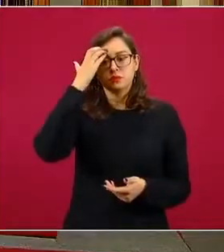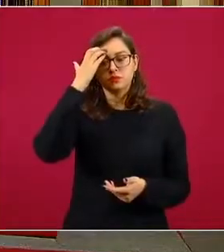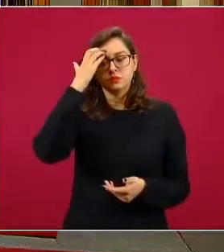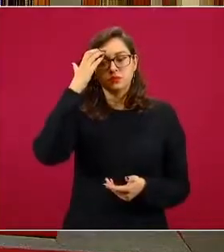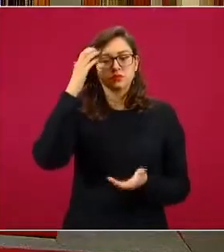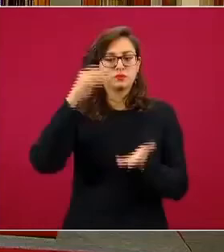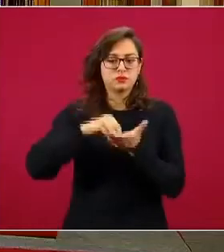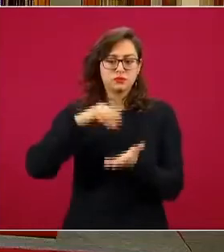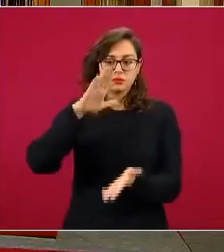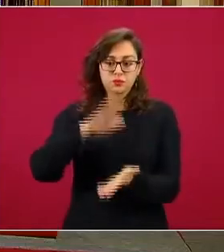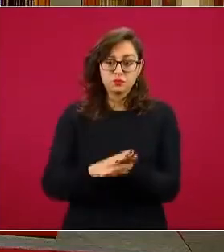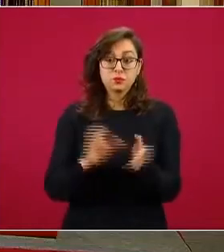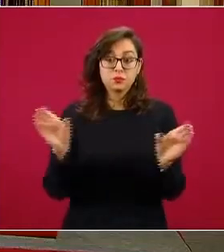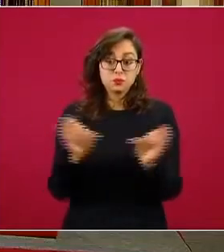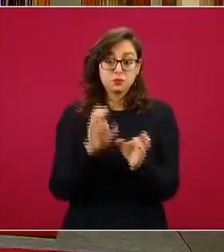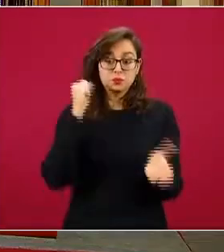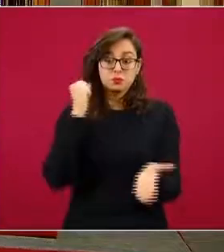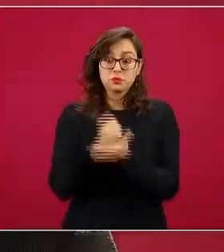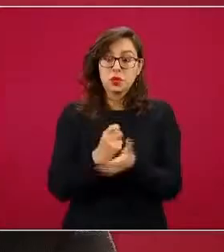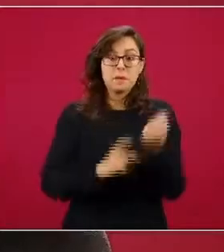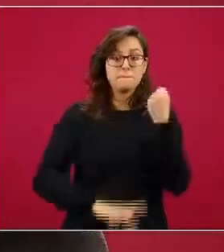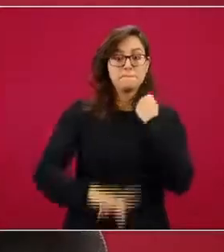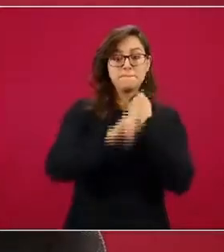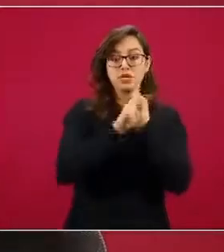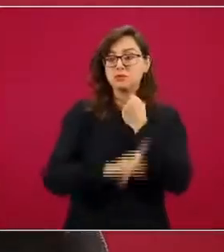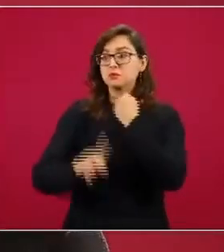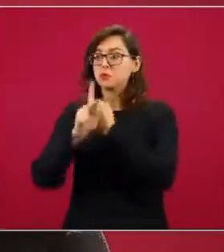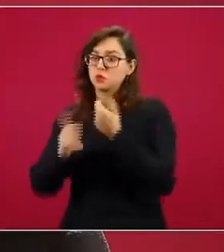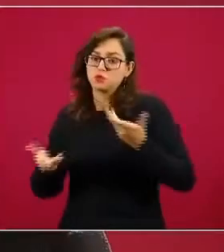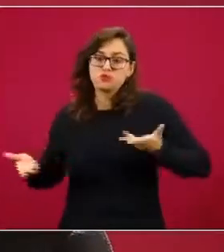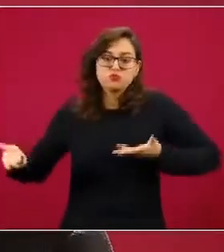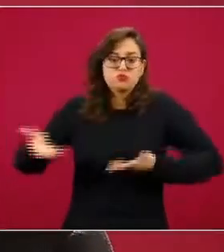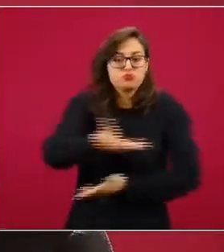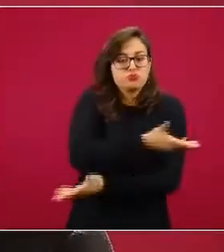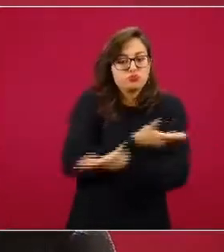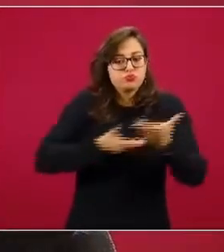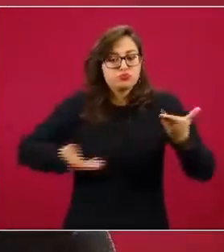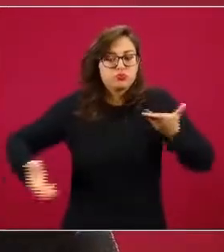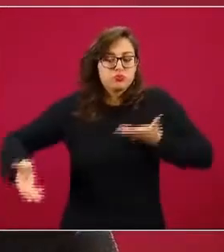los registros sanitarios entre países. Esto es un esquema